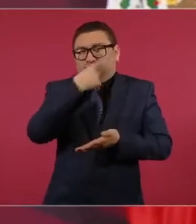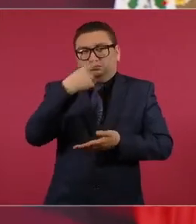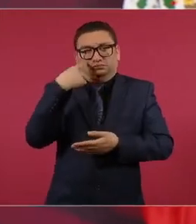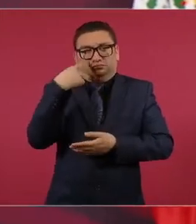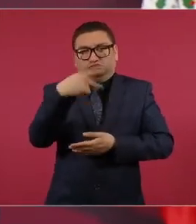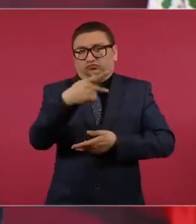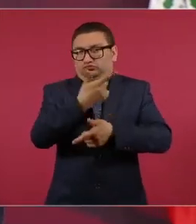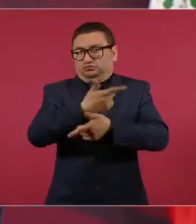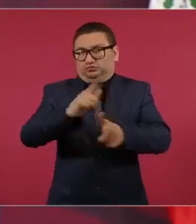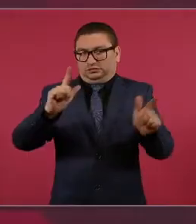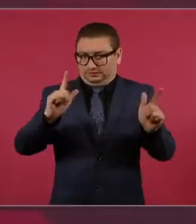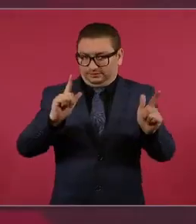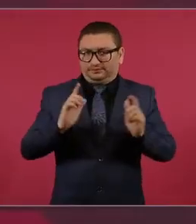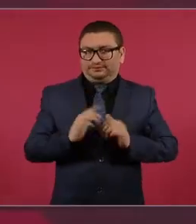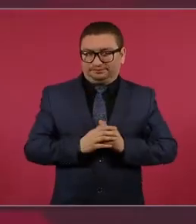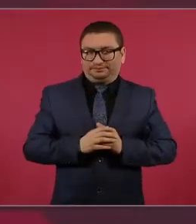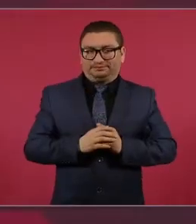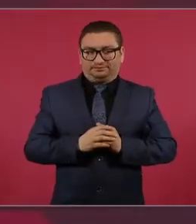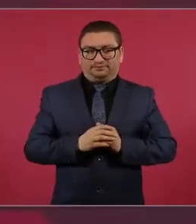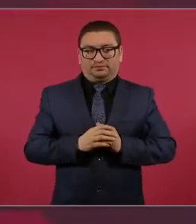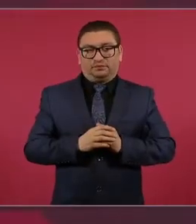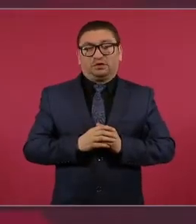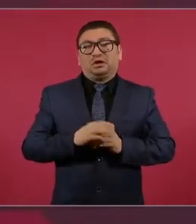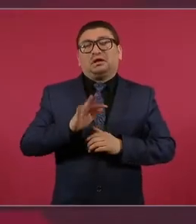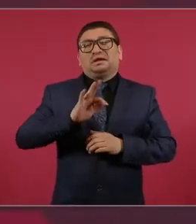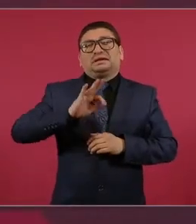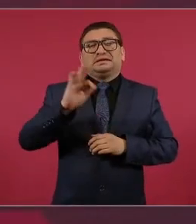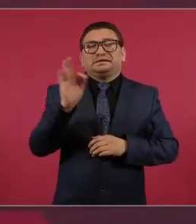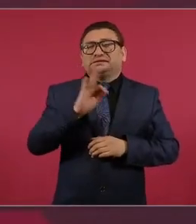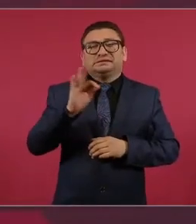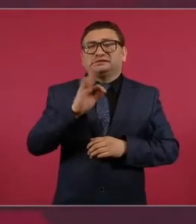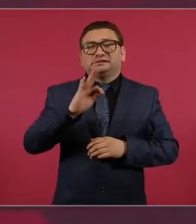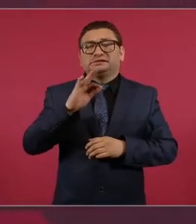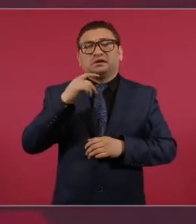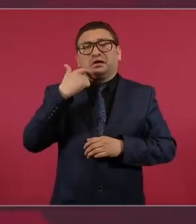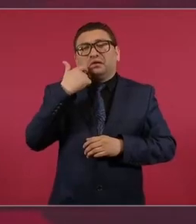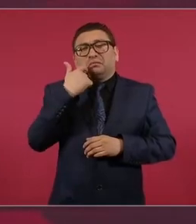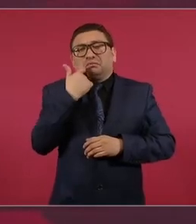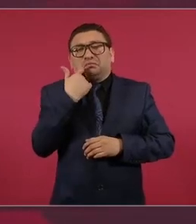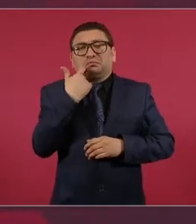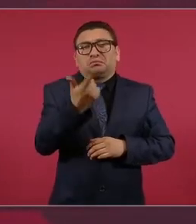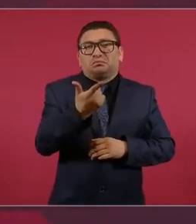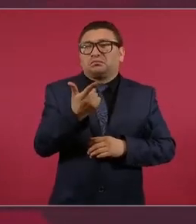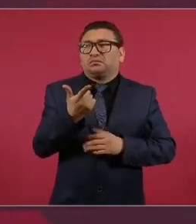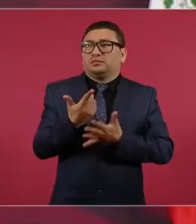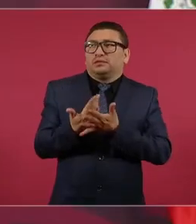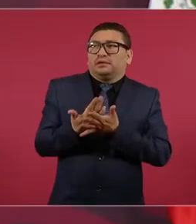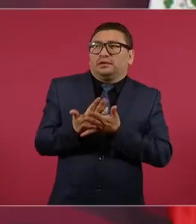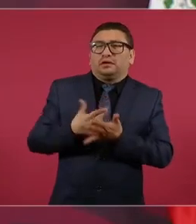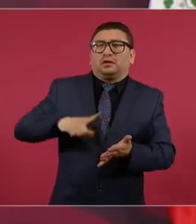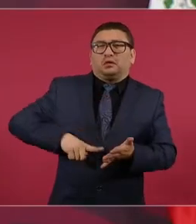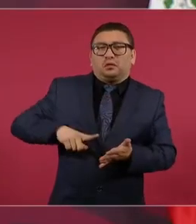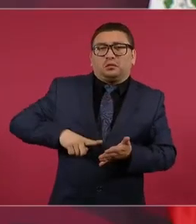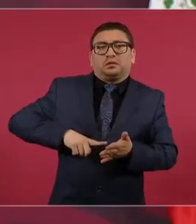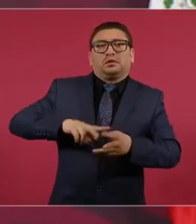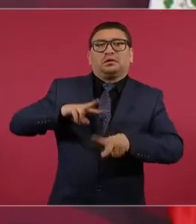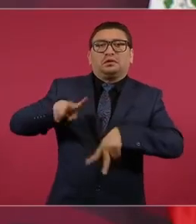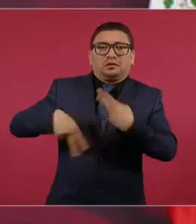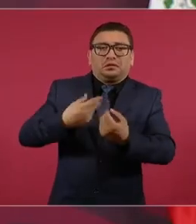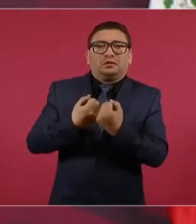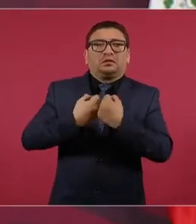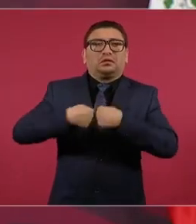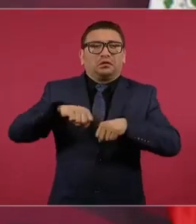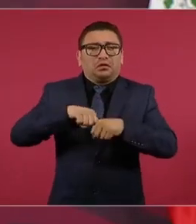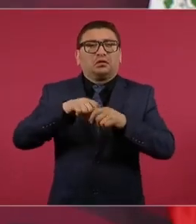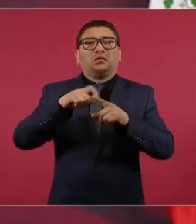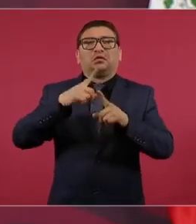libertad por que no quiera este depender del Estado